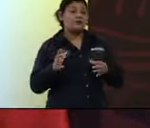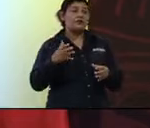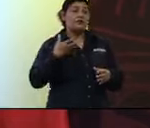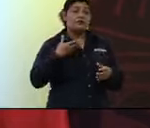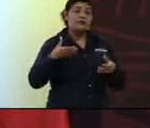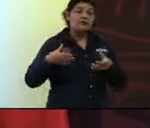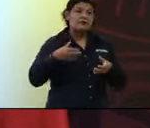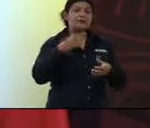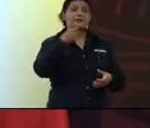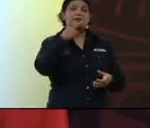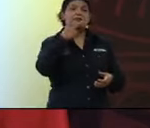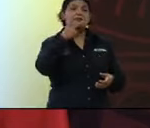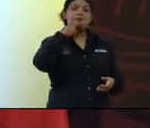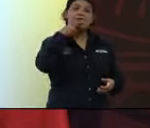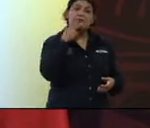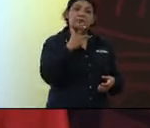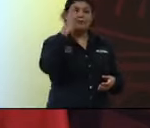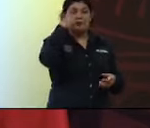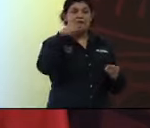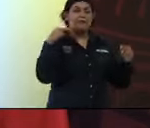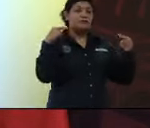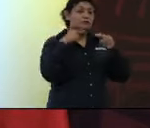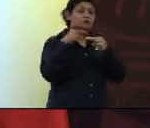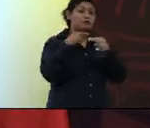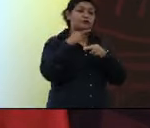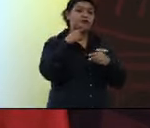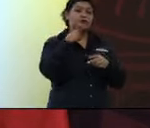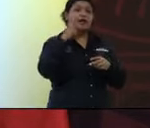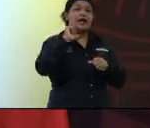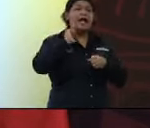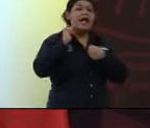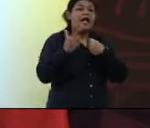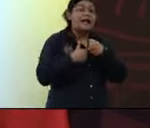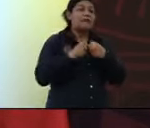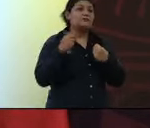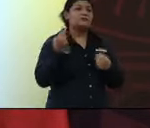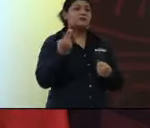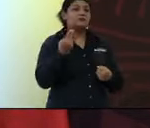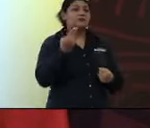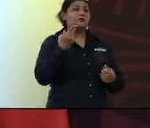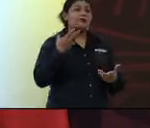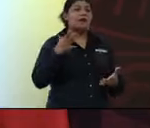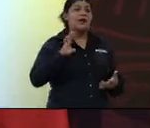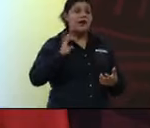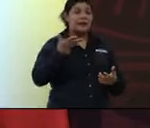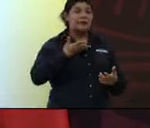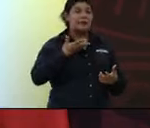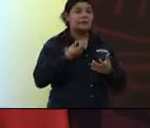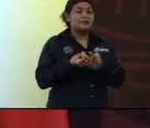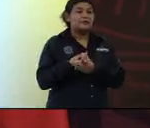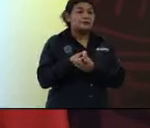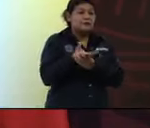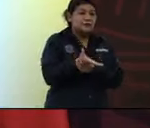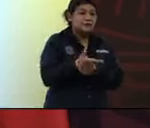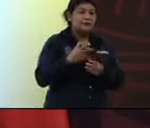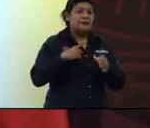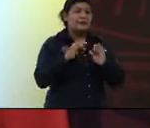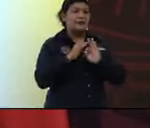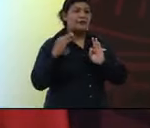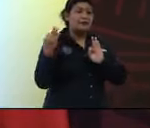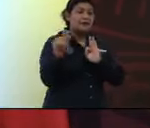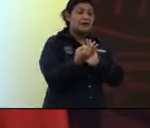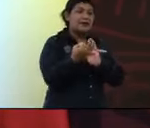vialidad mejor para alguna contingencia que pudiera presentarse, pues tenemos la posibilidad de salir por atrás, por el